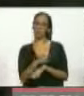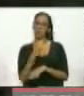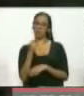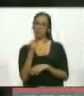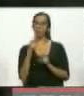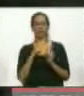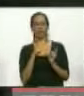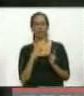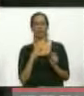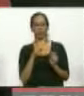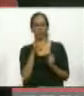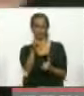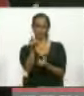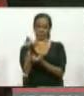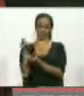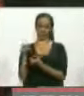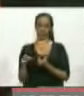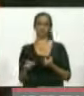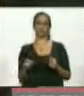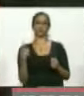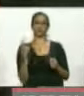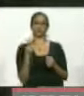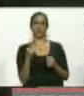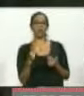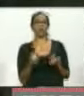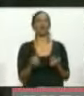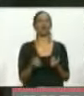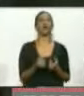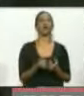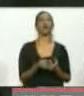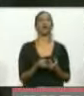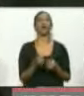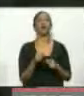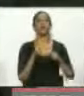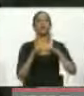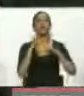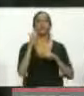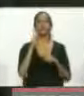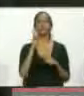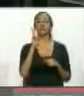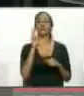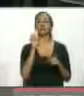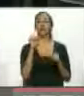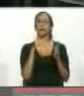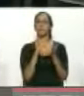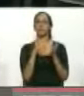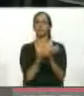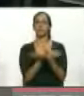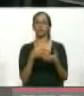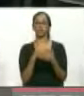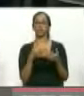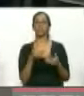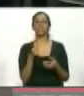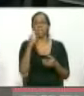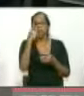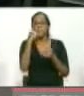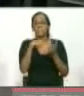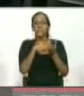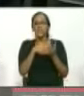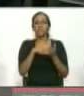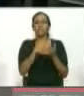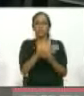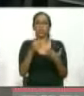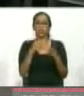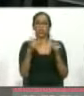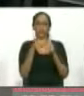yo saqué unas lucas nada más empezando por un pórtico de un 30 mil millones de dólares por invertir y que te dé mil millones de dólares para que hagas la